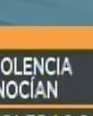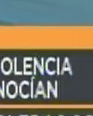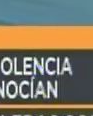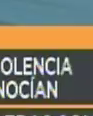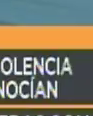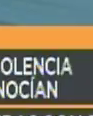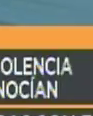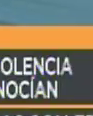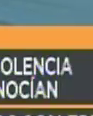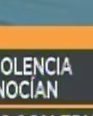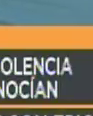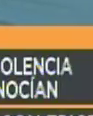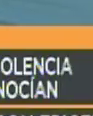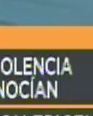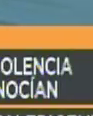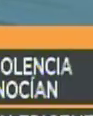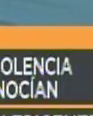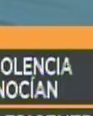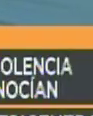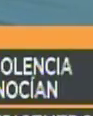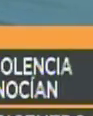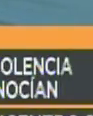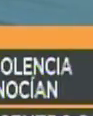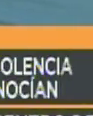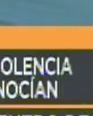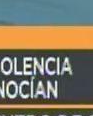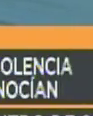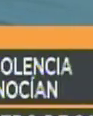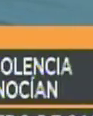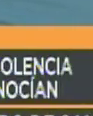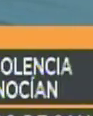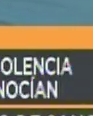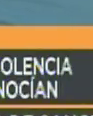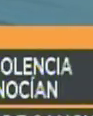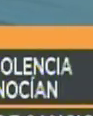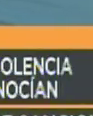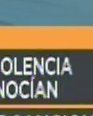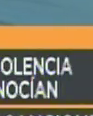odio. Contra Venezuela hay una operación mundial de odio.